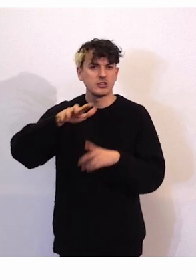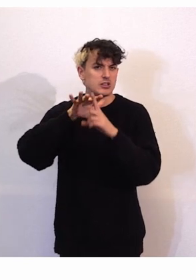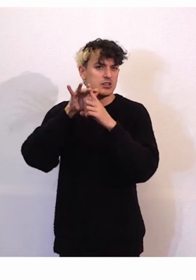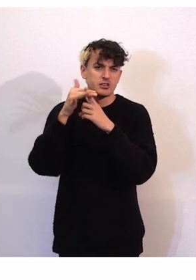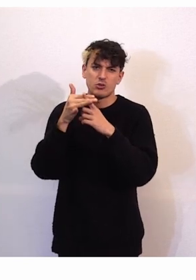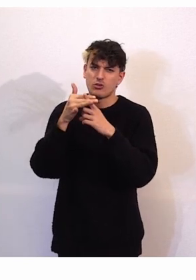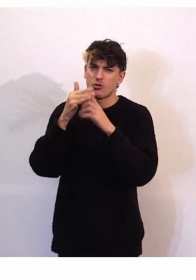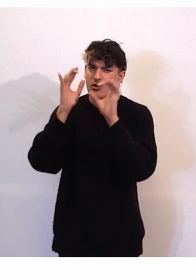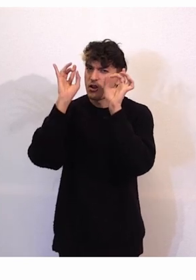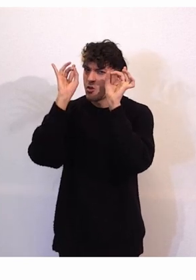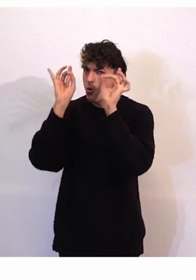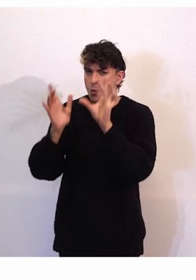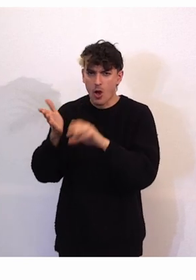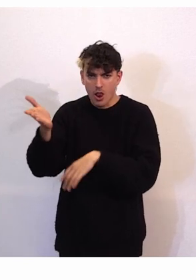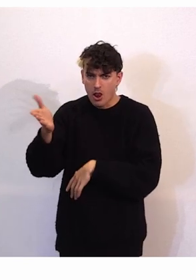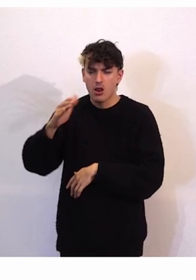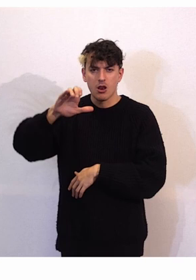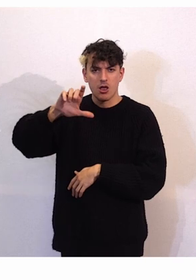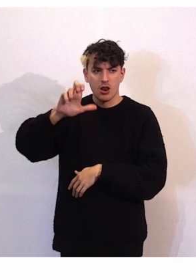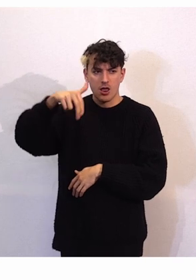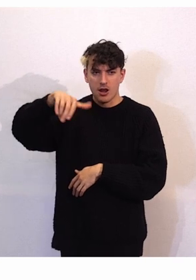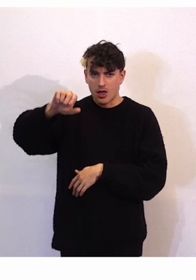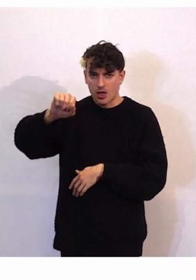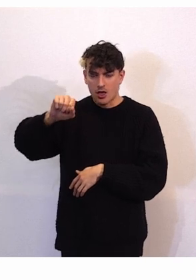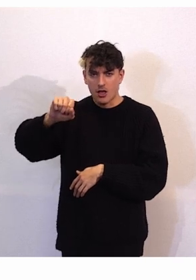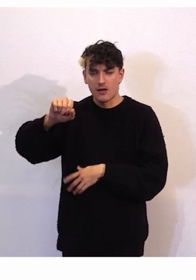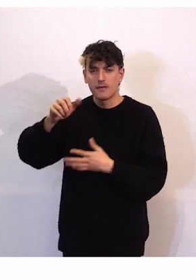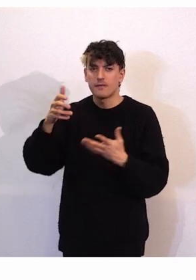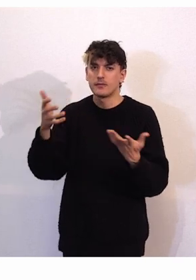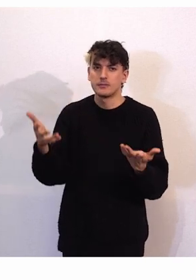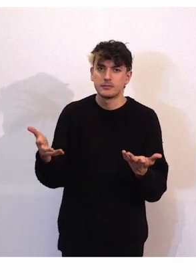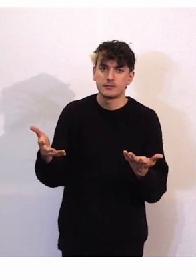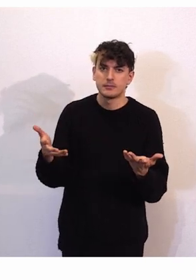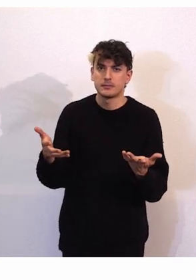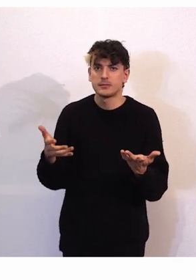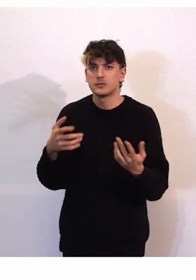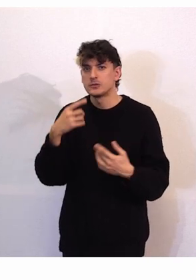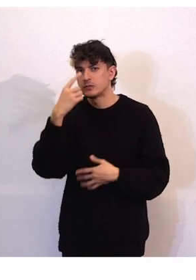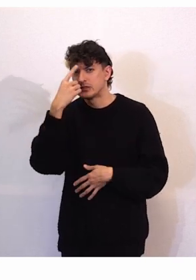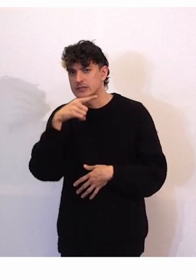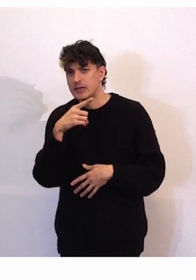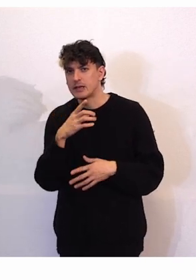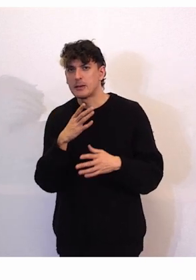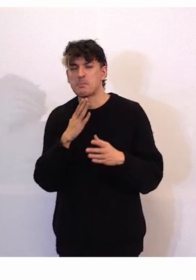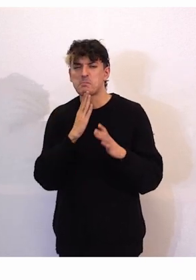que Elena y prácticamente pues sé más o menos de lo que está